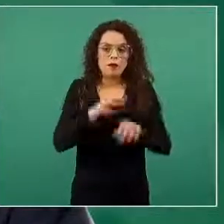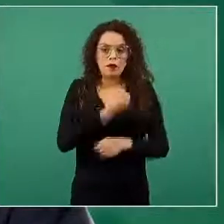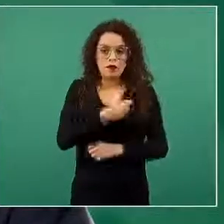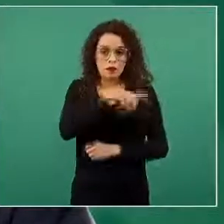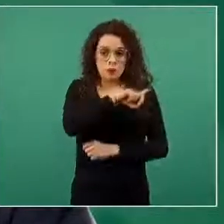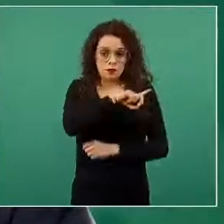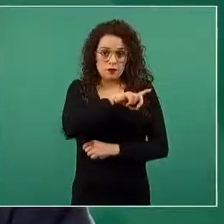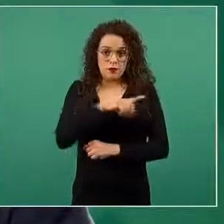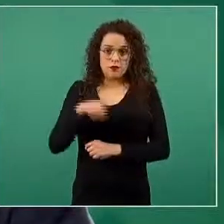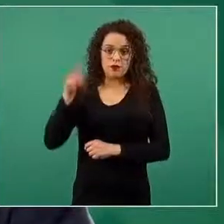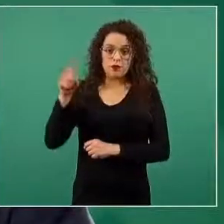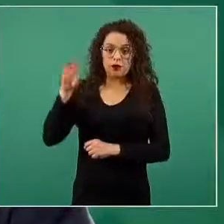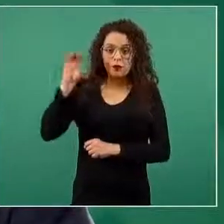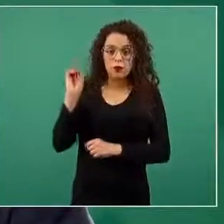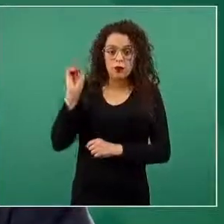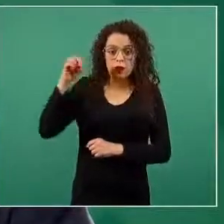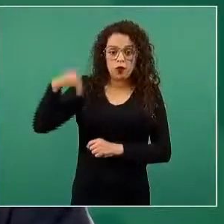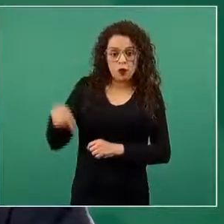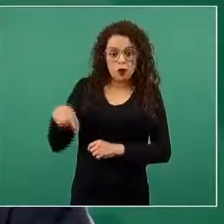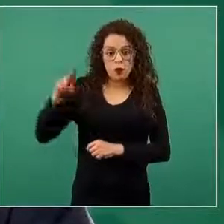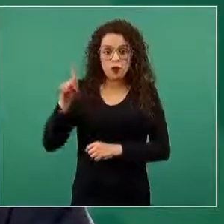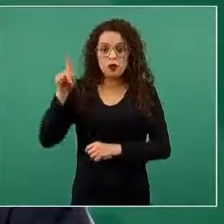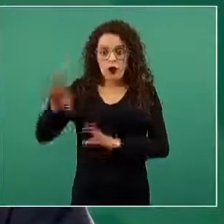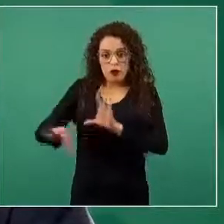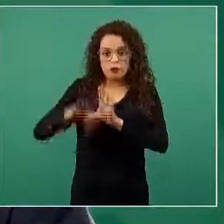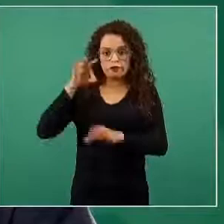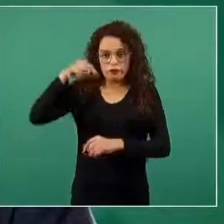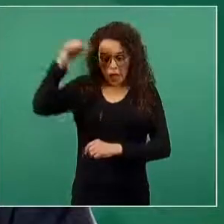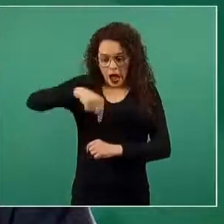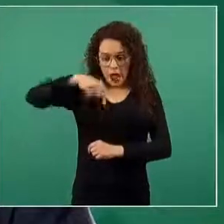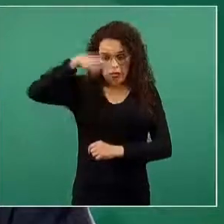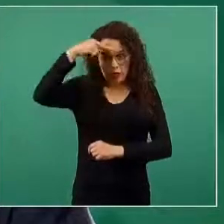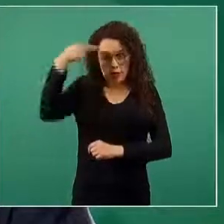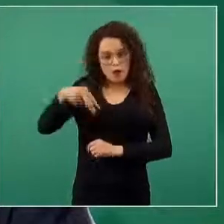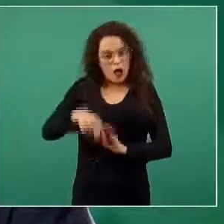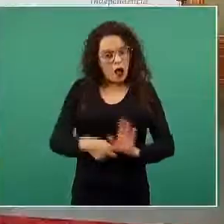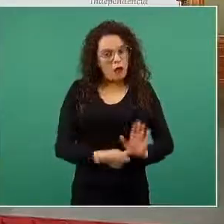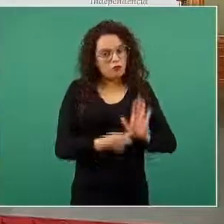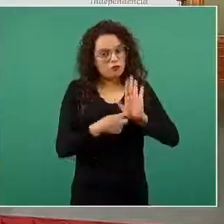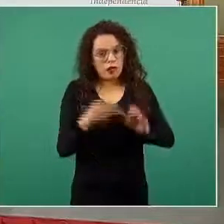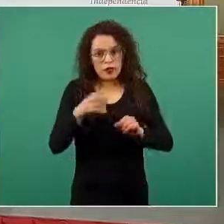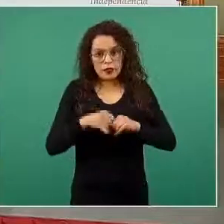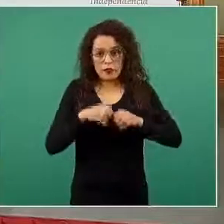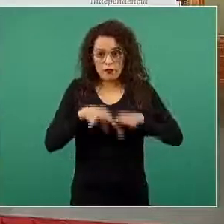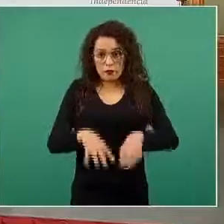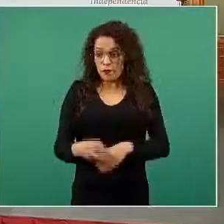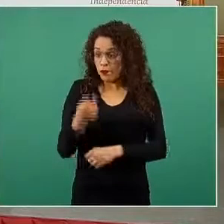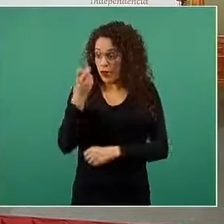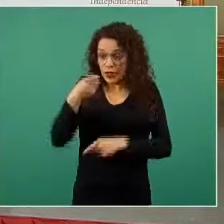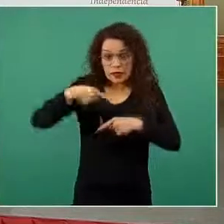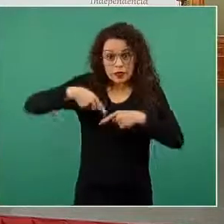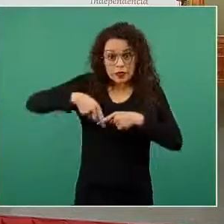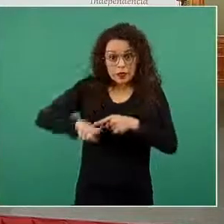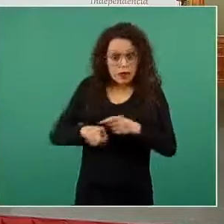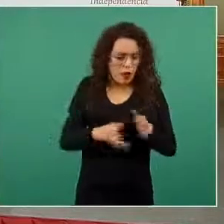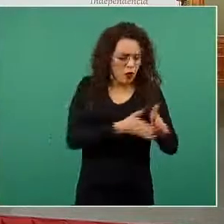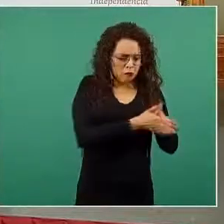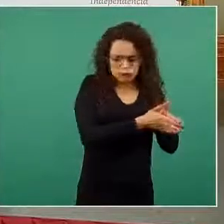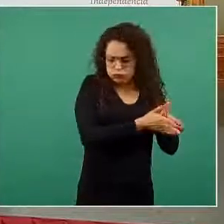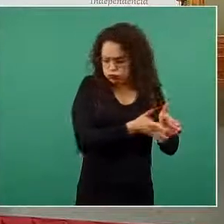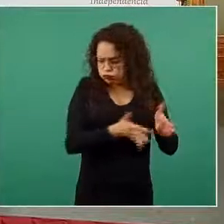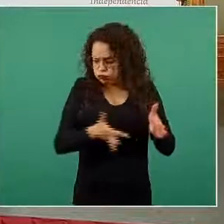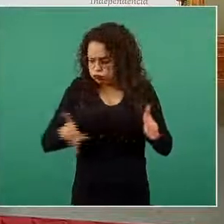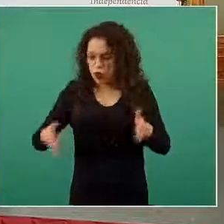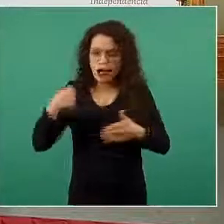Unidas seleccionó a México para que aquí fuera presentado. Y a partir de ese informe hemos estado trabajando rumbo a